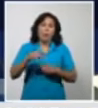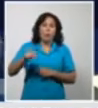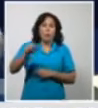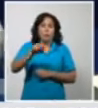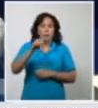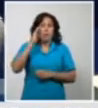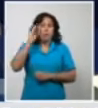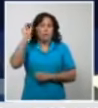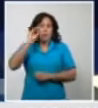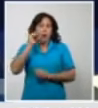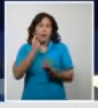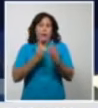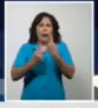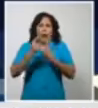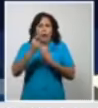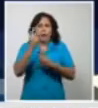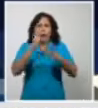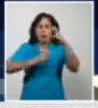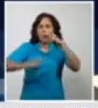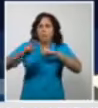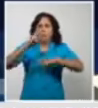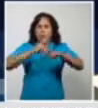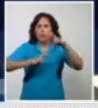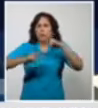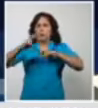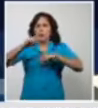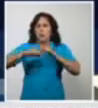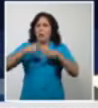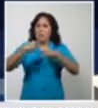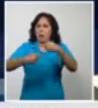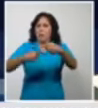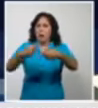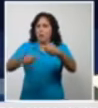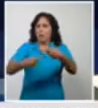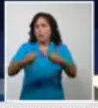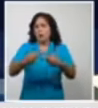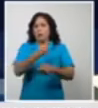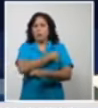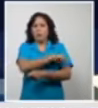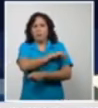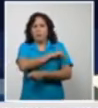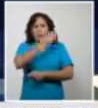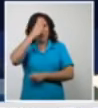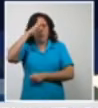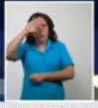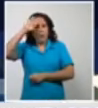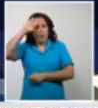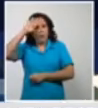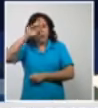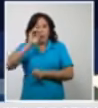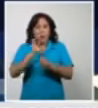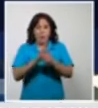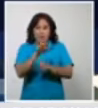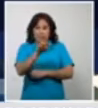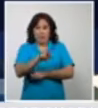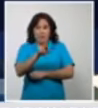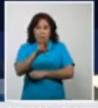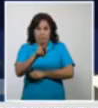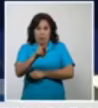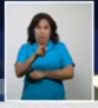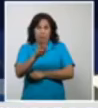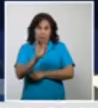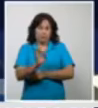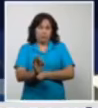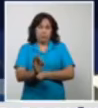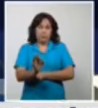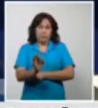son estudios que se van a hacer en la población cubana, que comienza. En